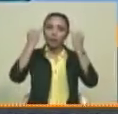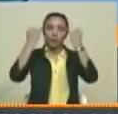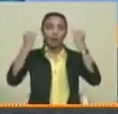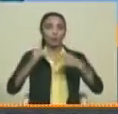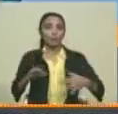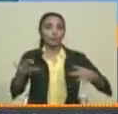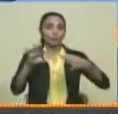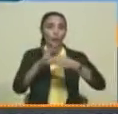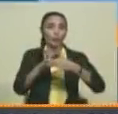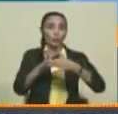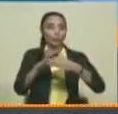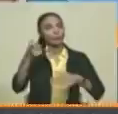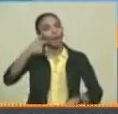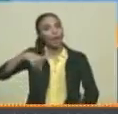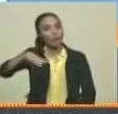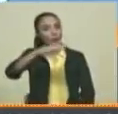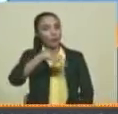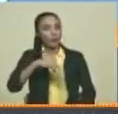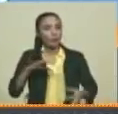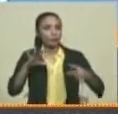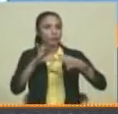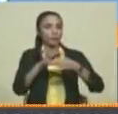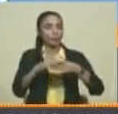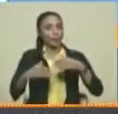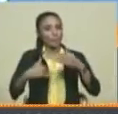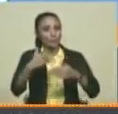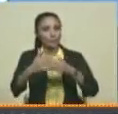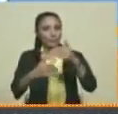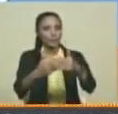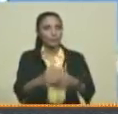de la fuerza de los autogobiernos comunales,